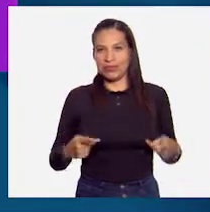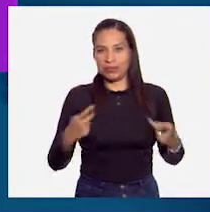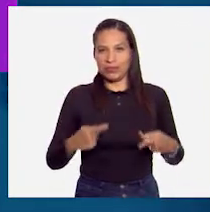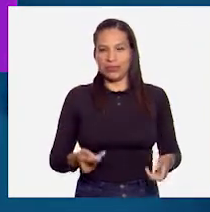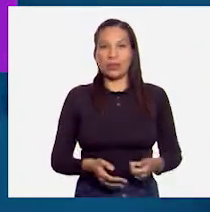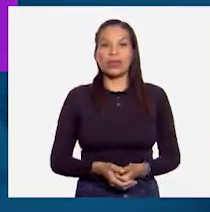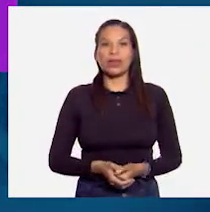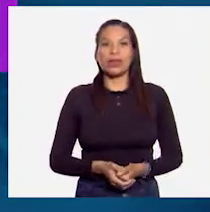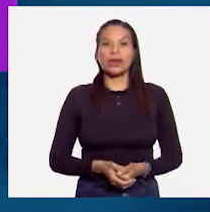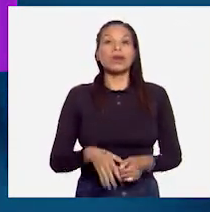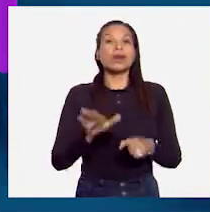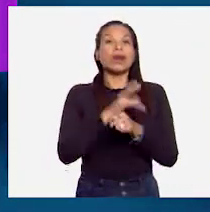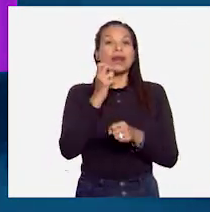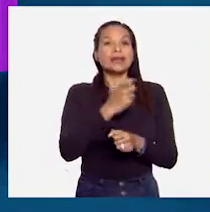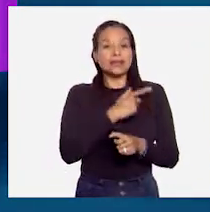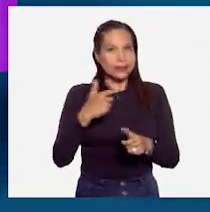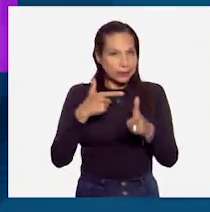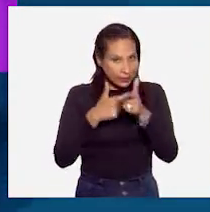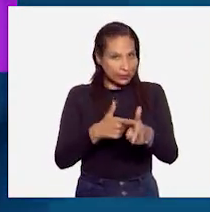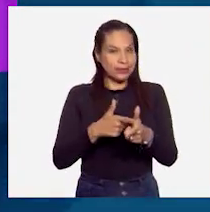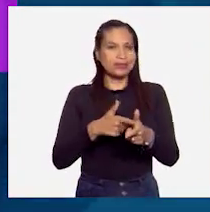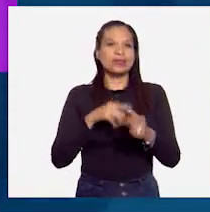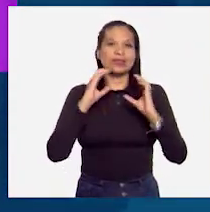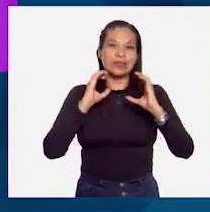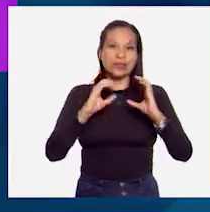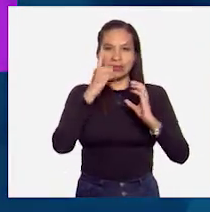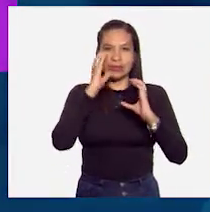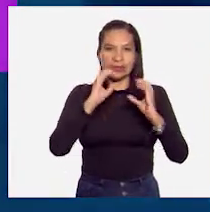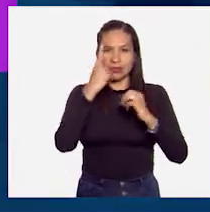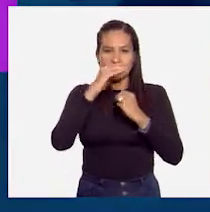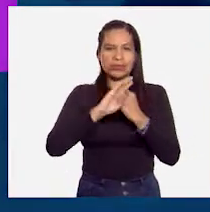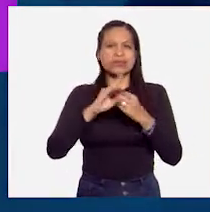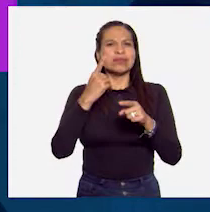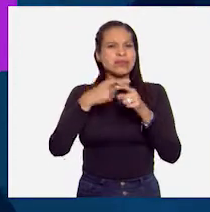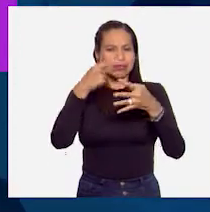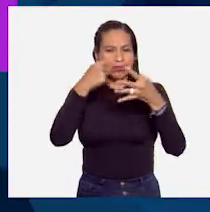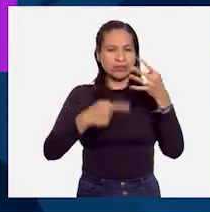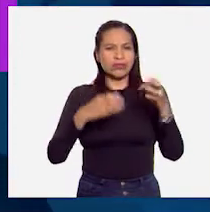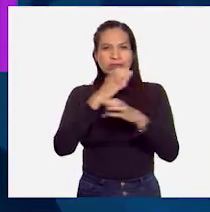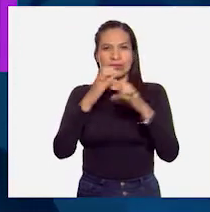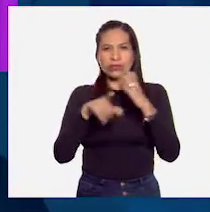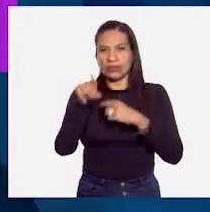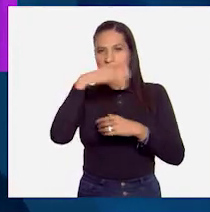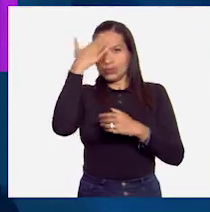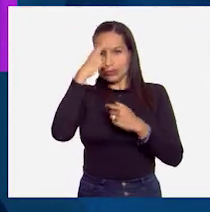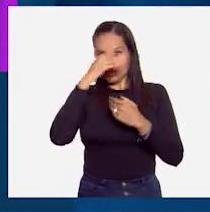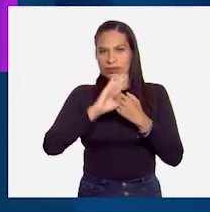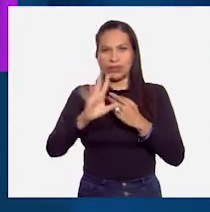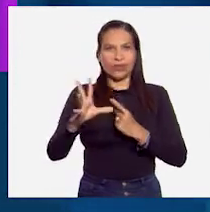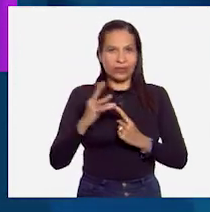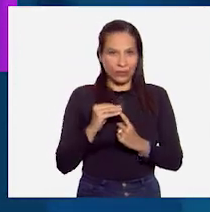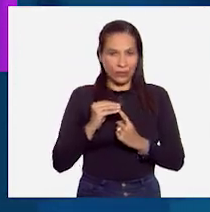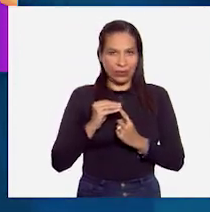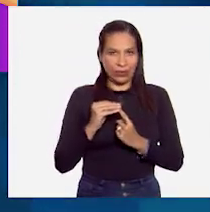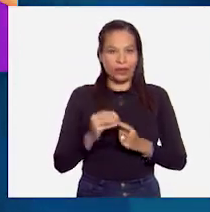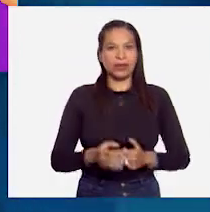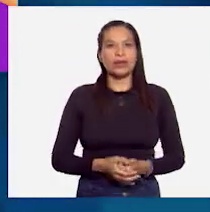las personas. Por eso hay que continuar cuidándonos siguiendo las buenas prácticas que ya todos conocemos para evitar